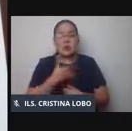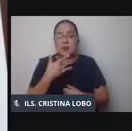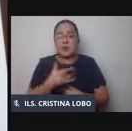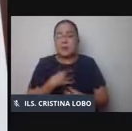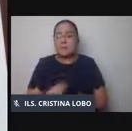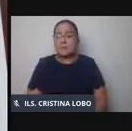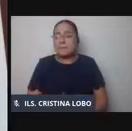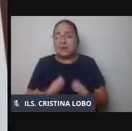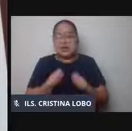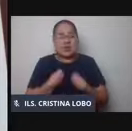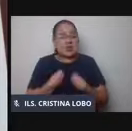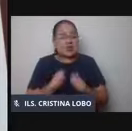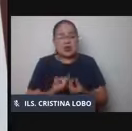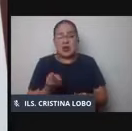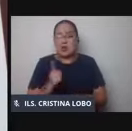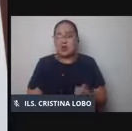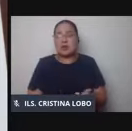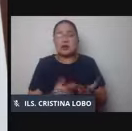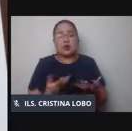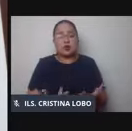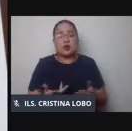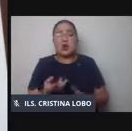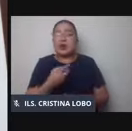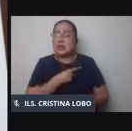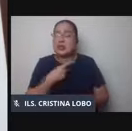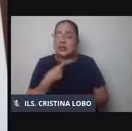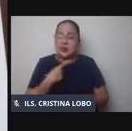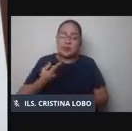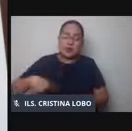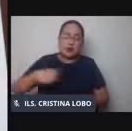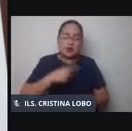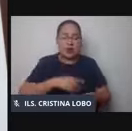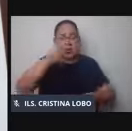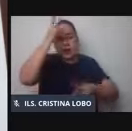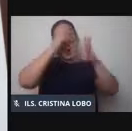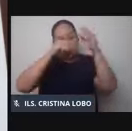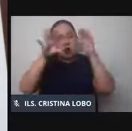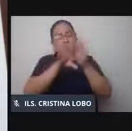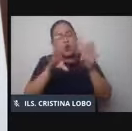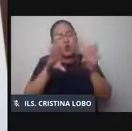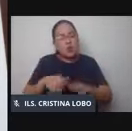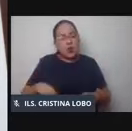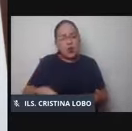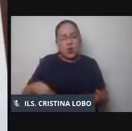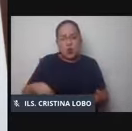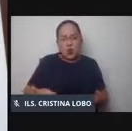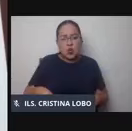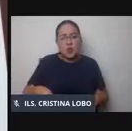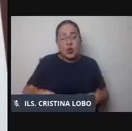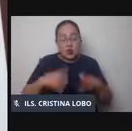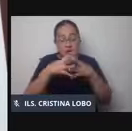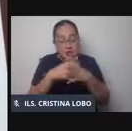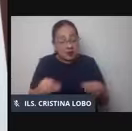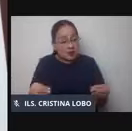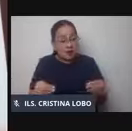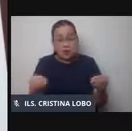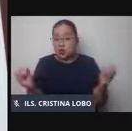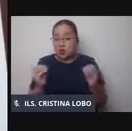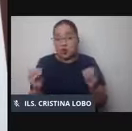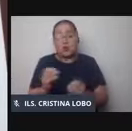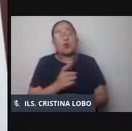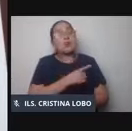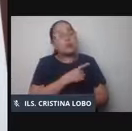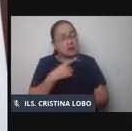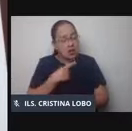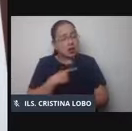es una situación que debemos aprender a gestionar. El sentimiento de culpa no desaparece. Insisto, porque